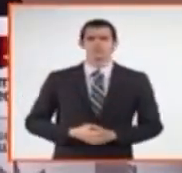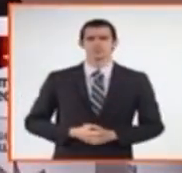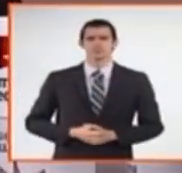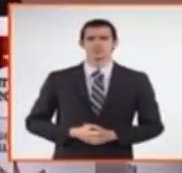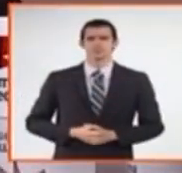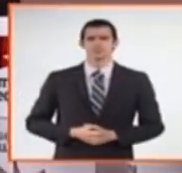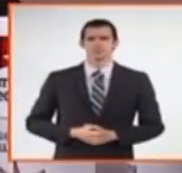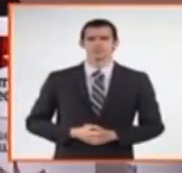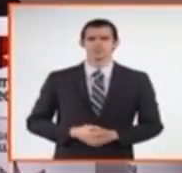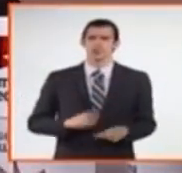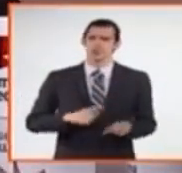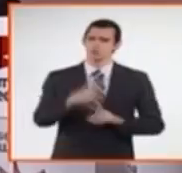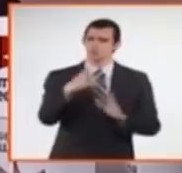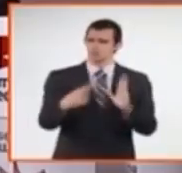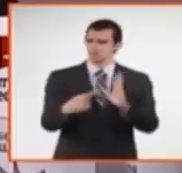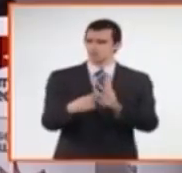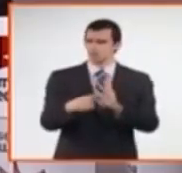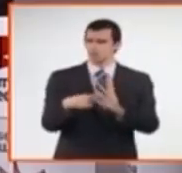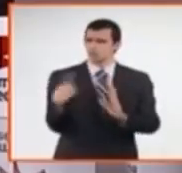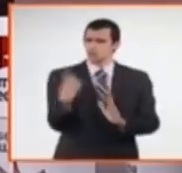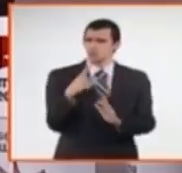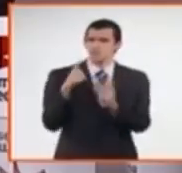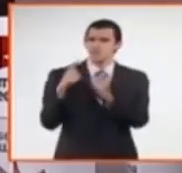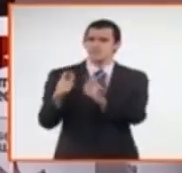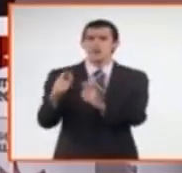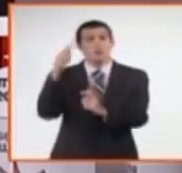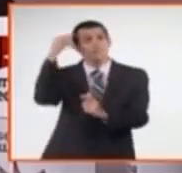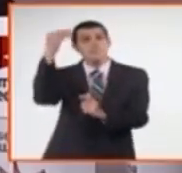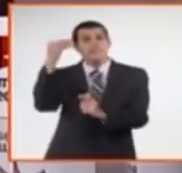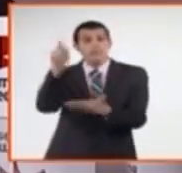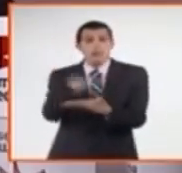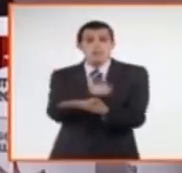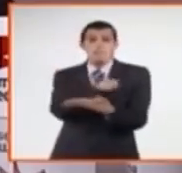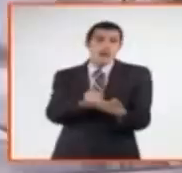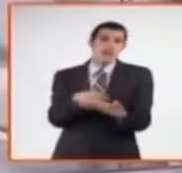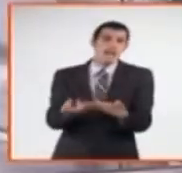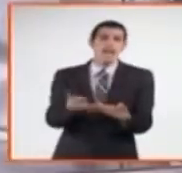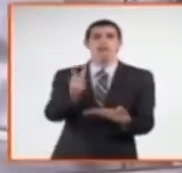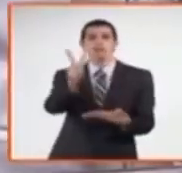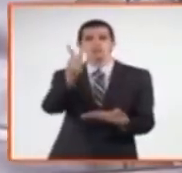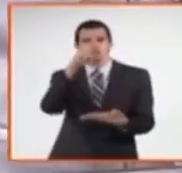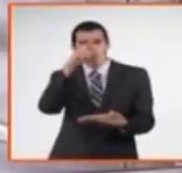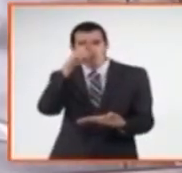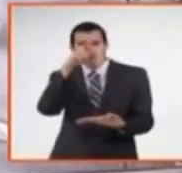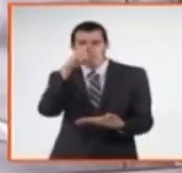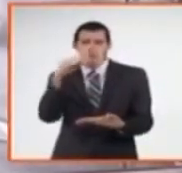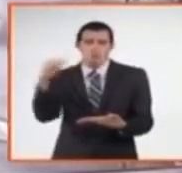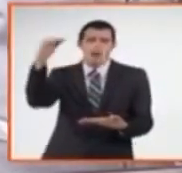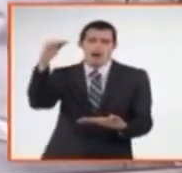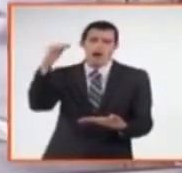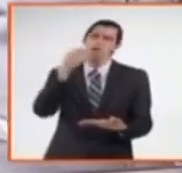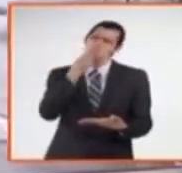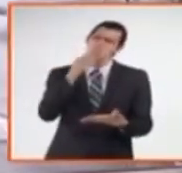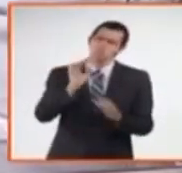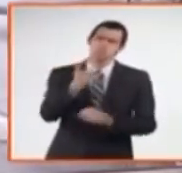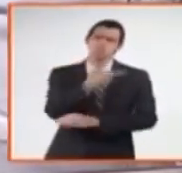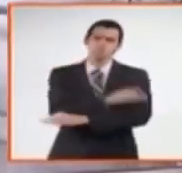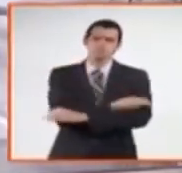de dos años estamos pensando dos años estamos pensando dos años estamos discutiendo con la autoridad regulatoria nosotros